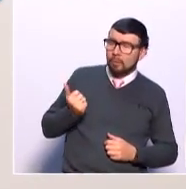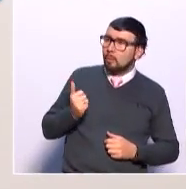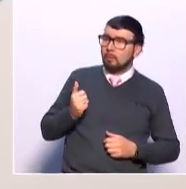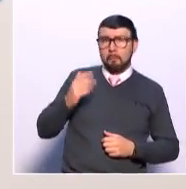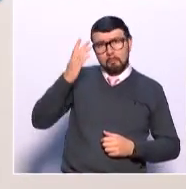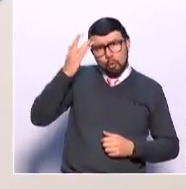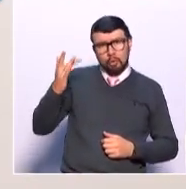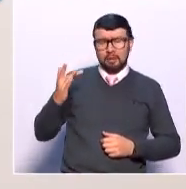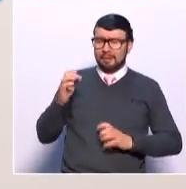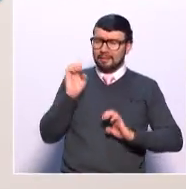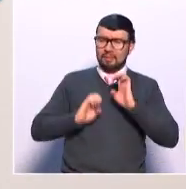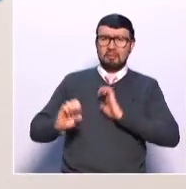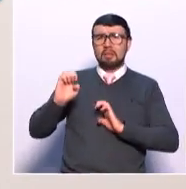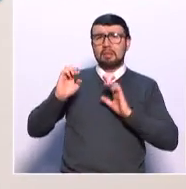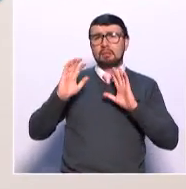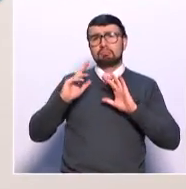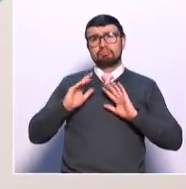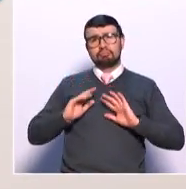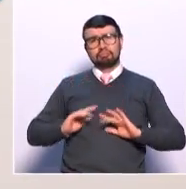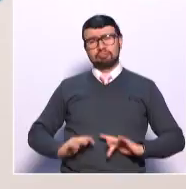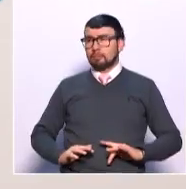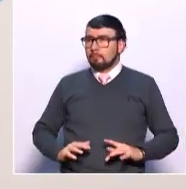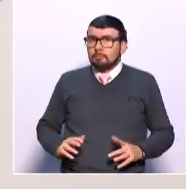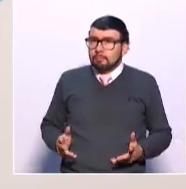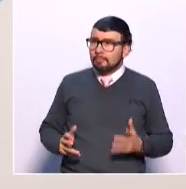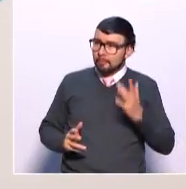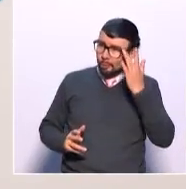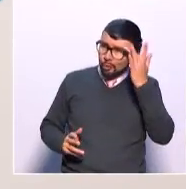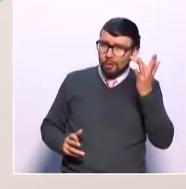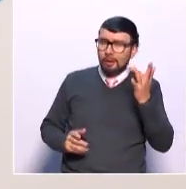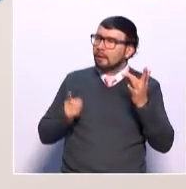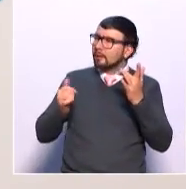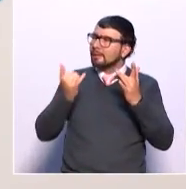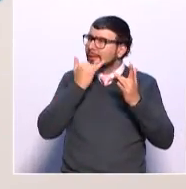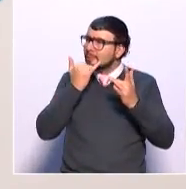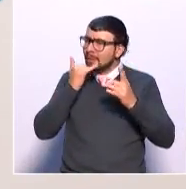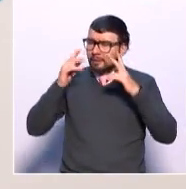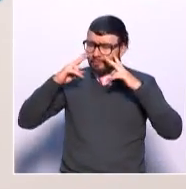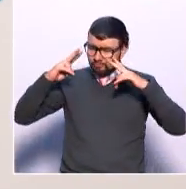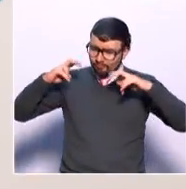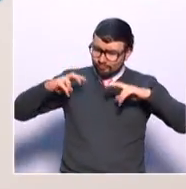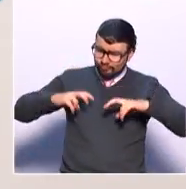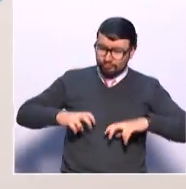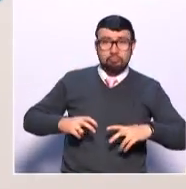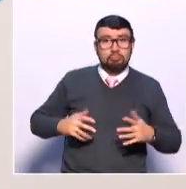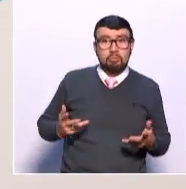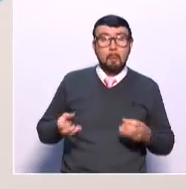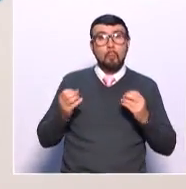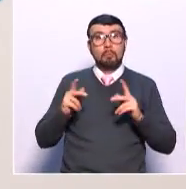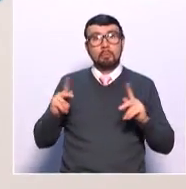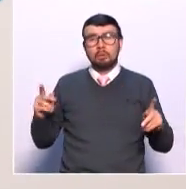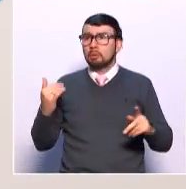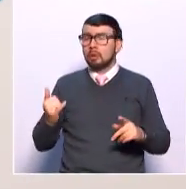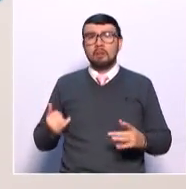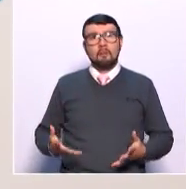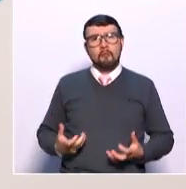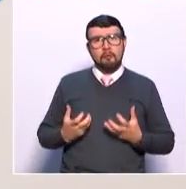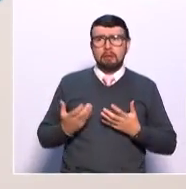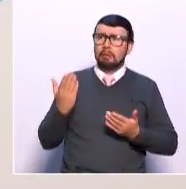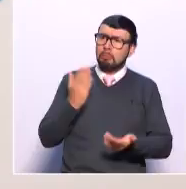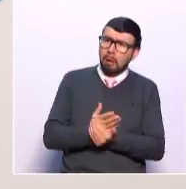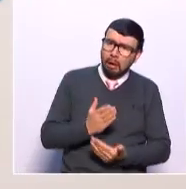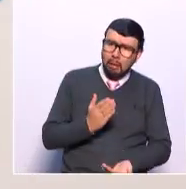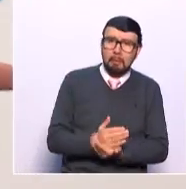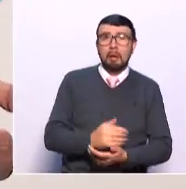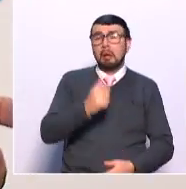porque el tema es que lo que está pasando que tantas personas hacen infecciones de repetición gritas